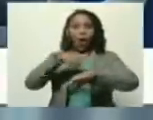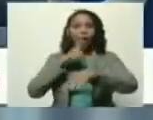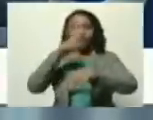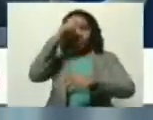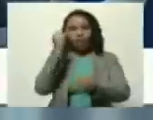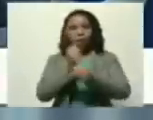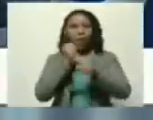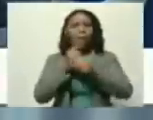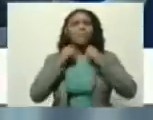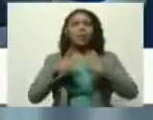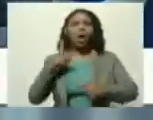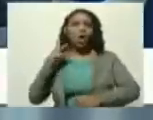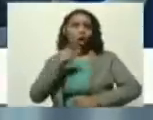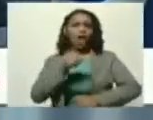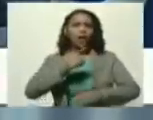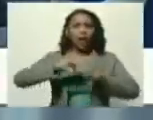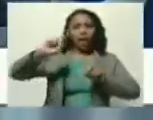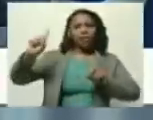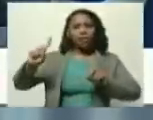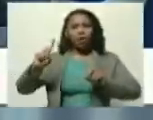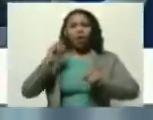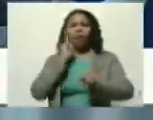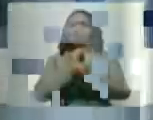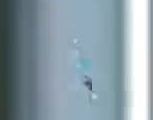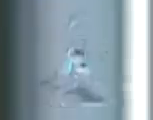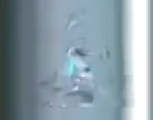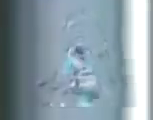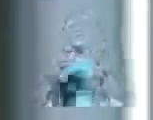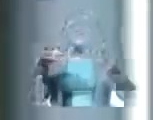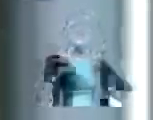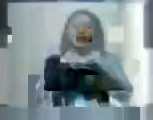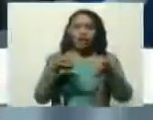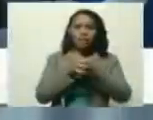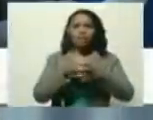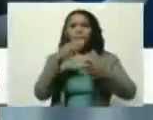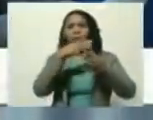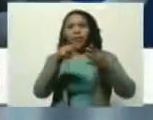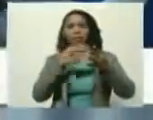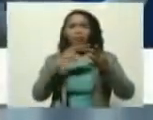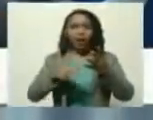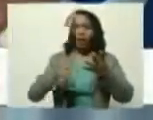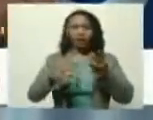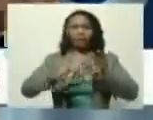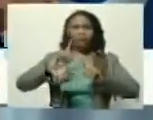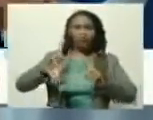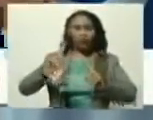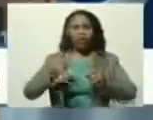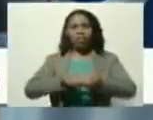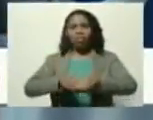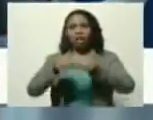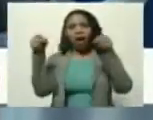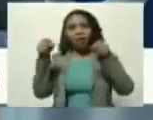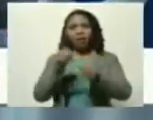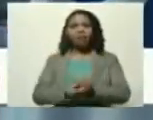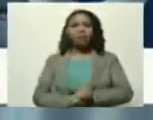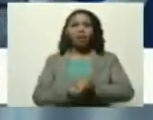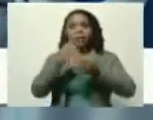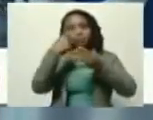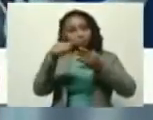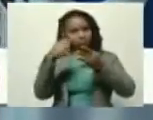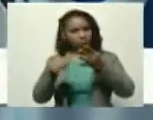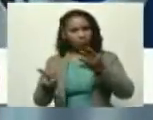por cortes de electricidad, de internet, equipos y electrodomésticos dañados, entre